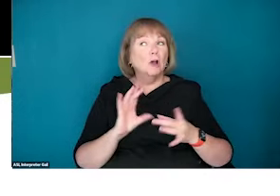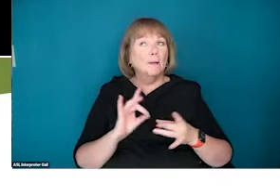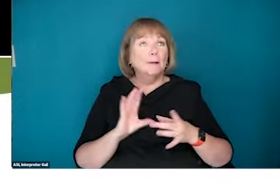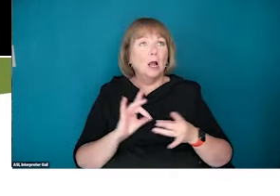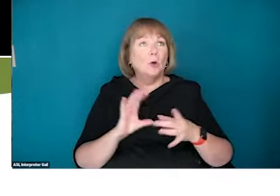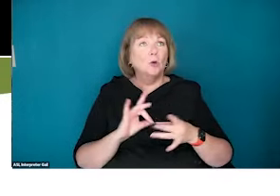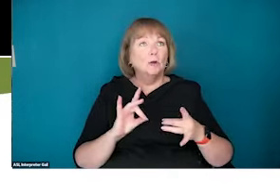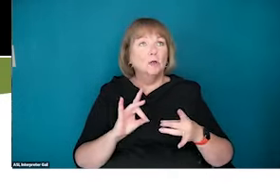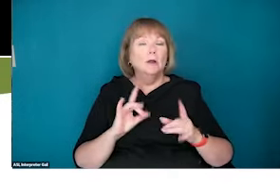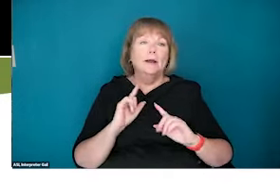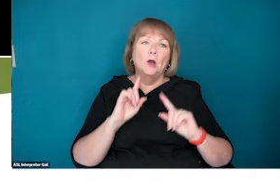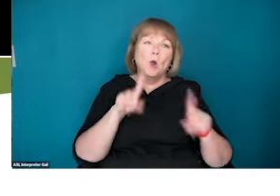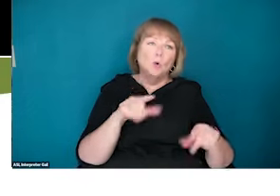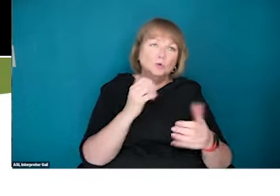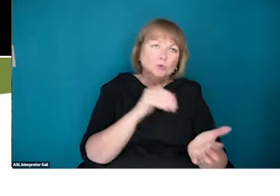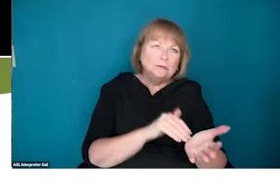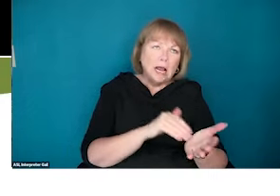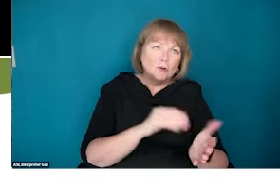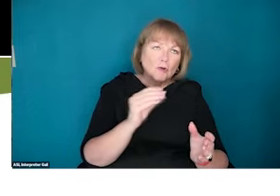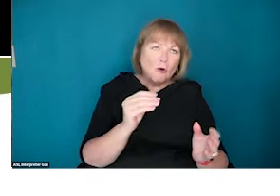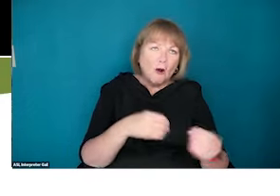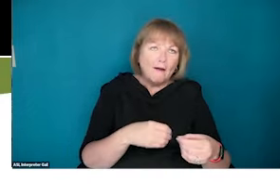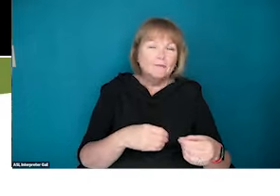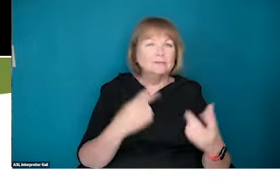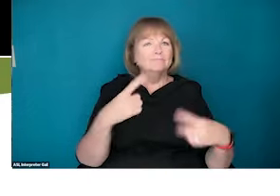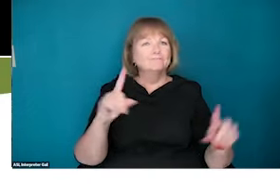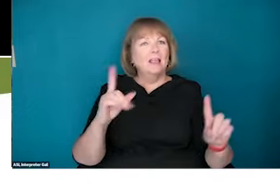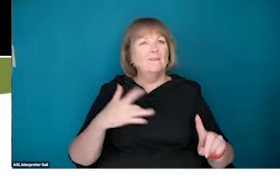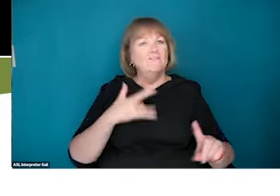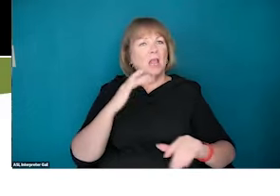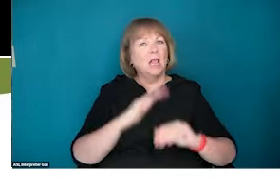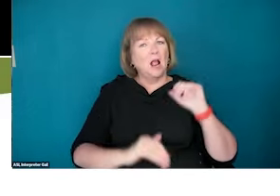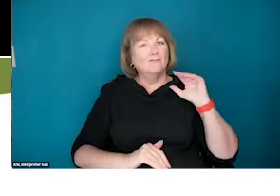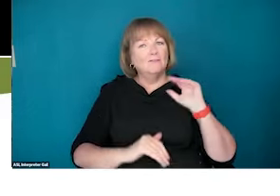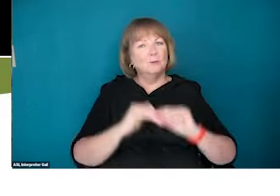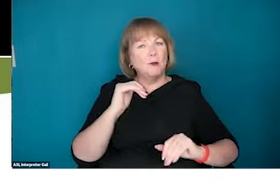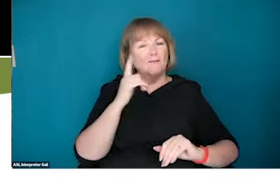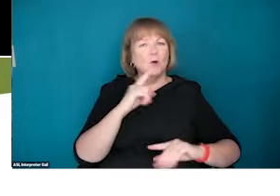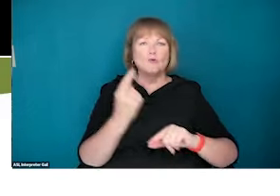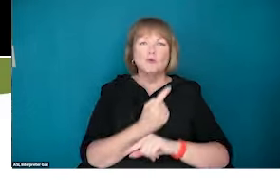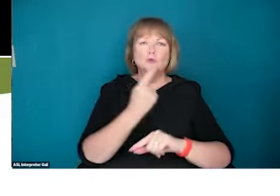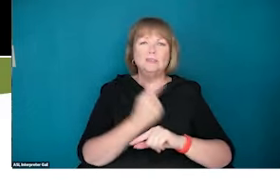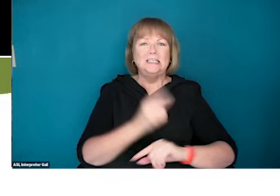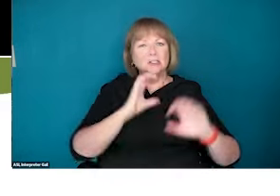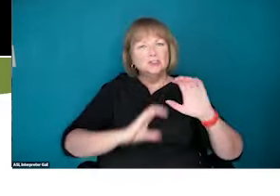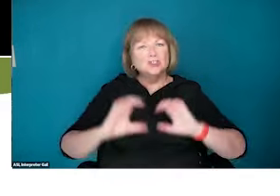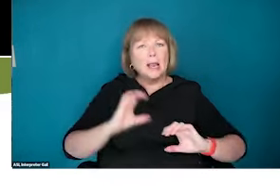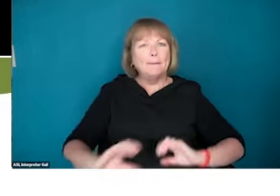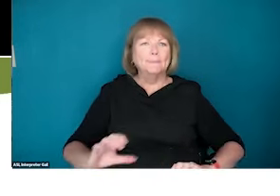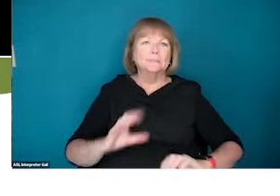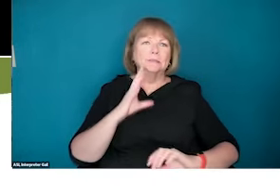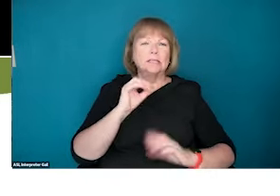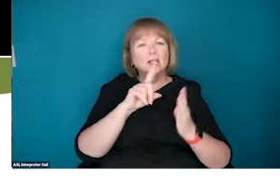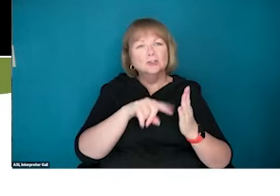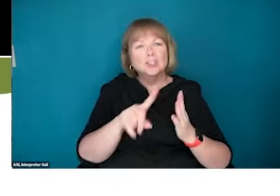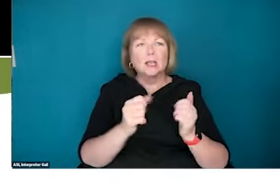siento capaz de ir solo a mi chequeo anual con mi doctor, yo ya puedo ir solo, pero también